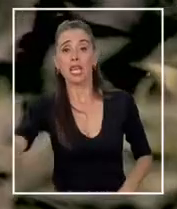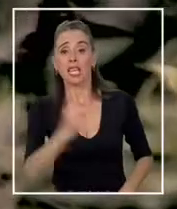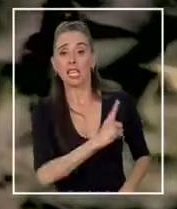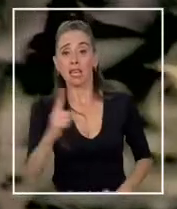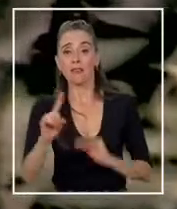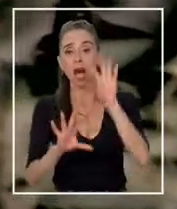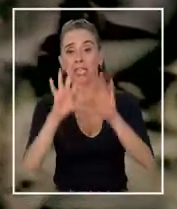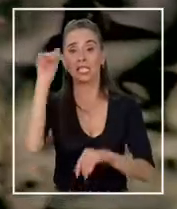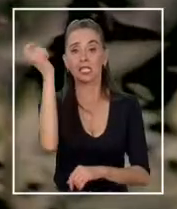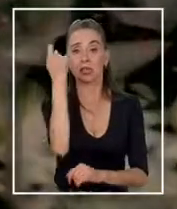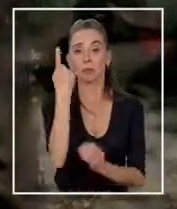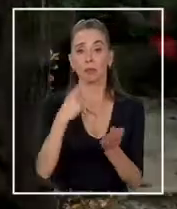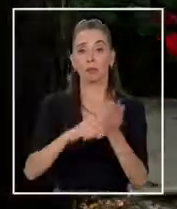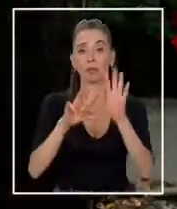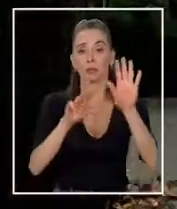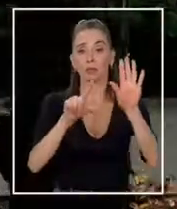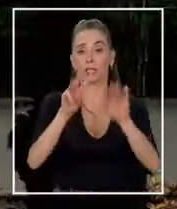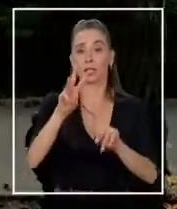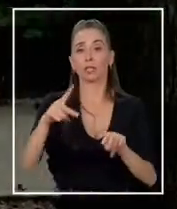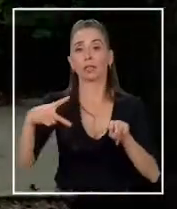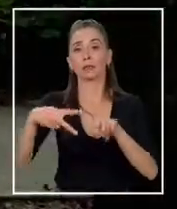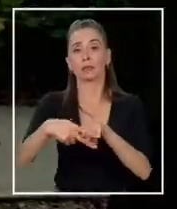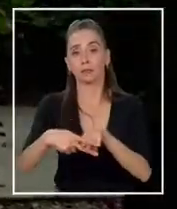15 de